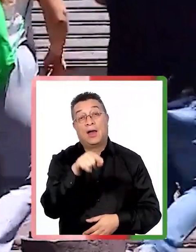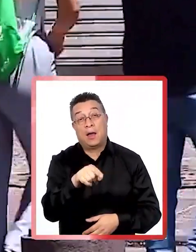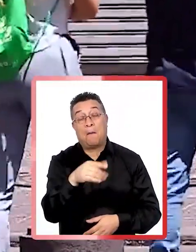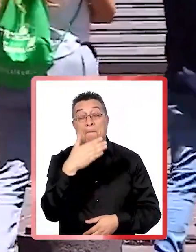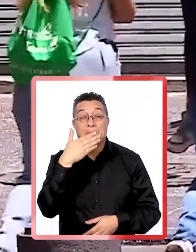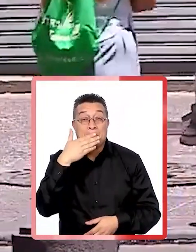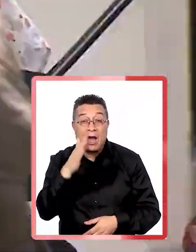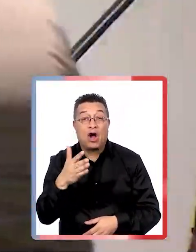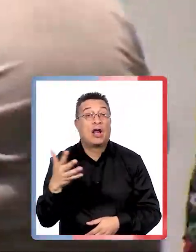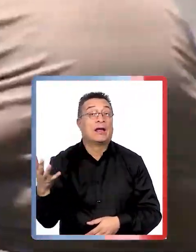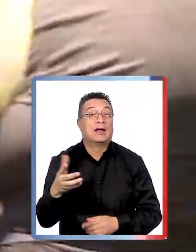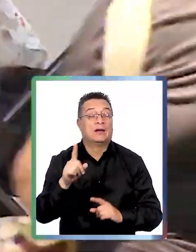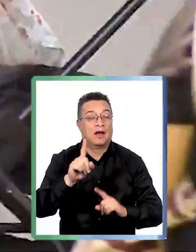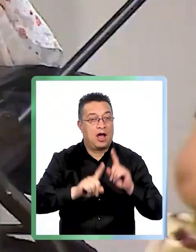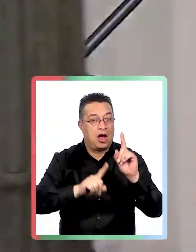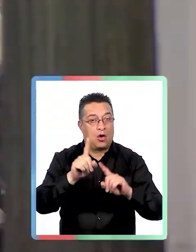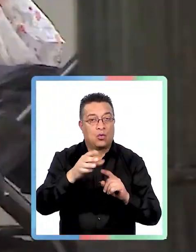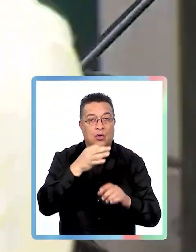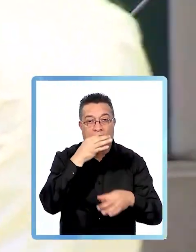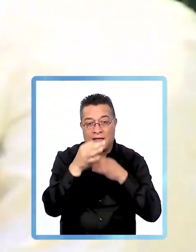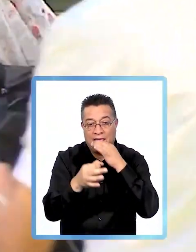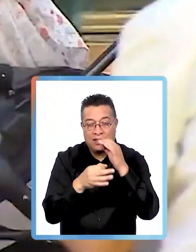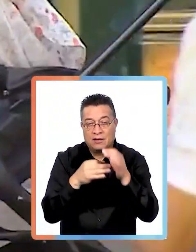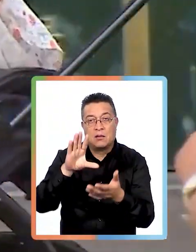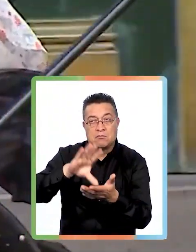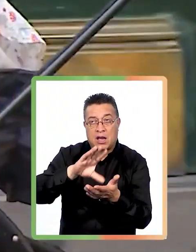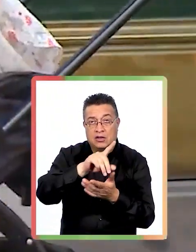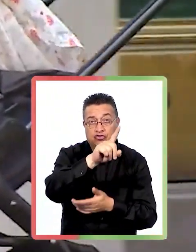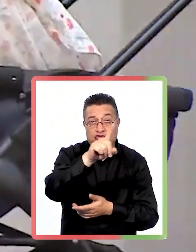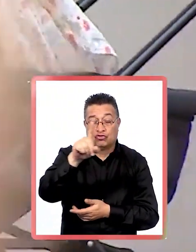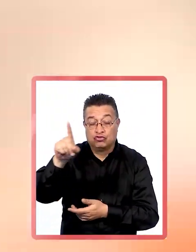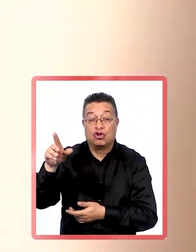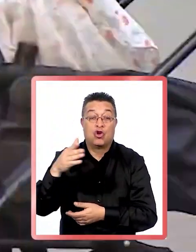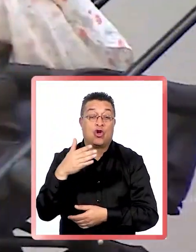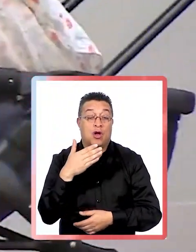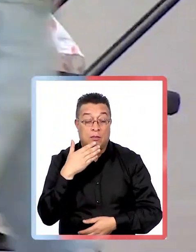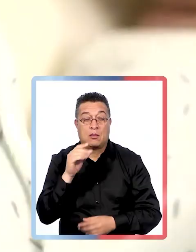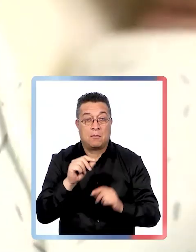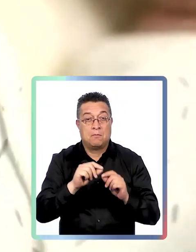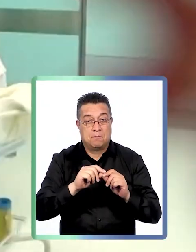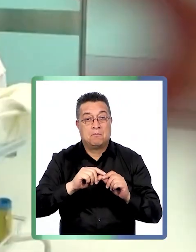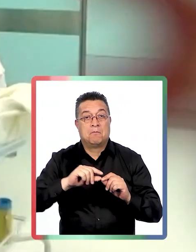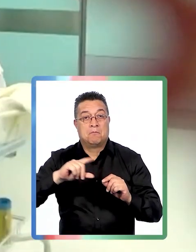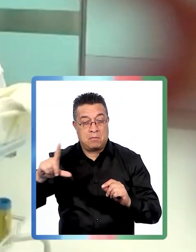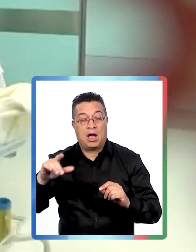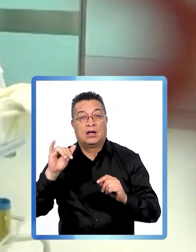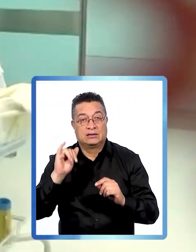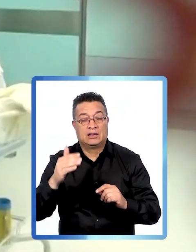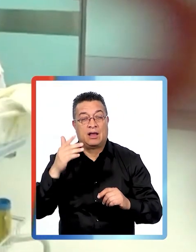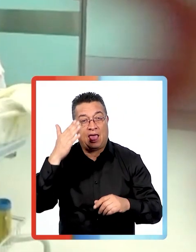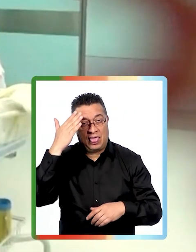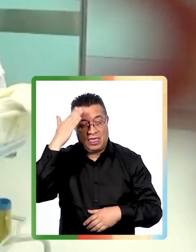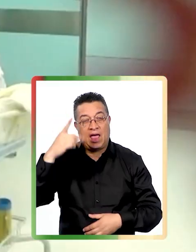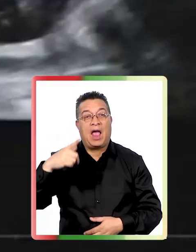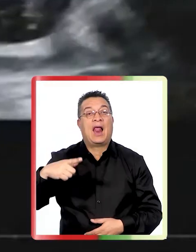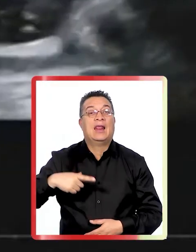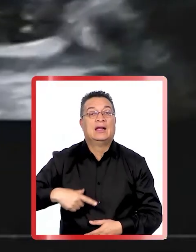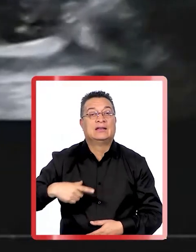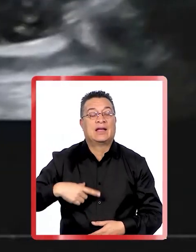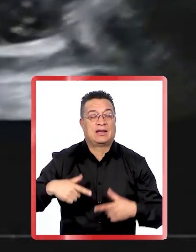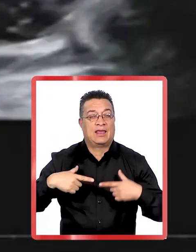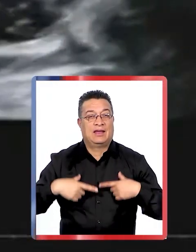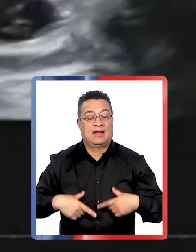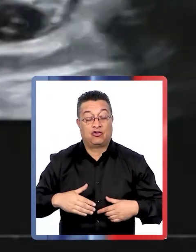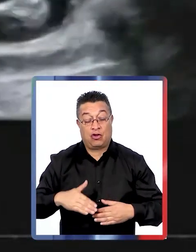mejor es lo que alguna gente ha planteado, algunos países, que es aumentar efectivamente los días de licencia o de